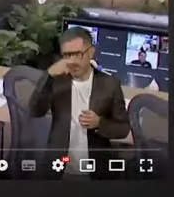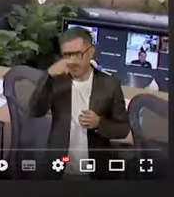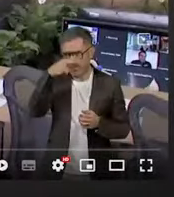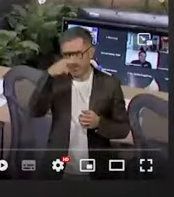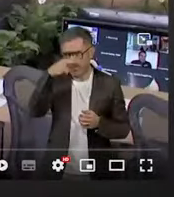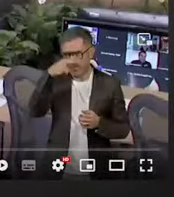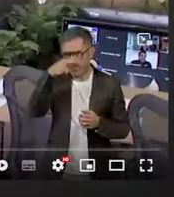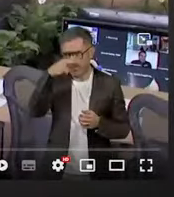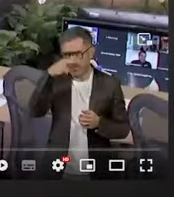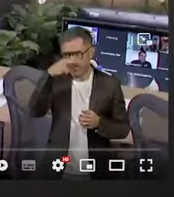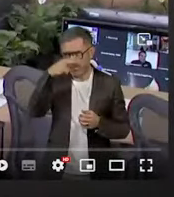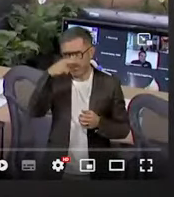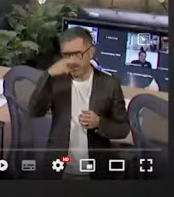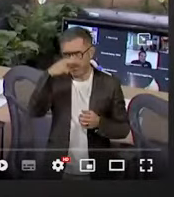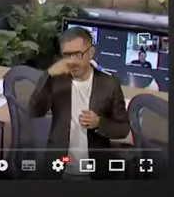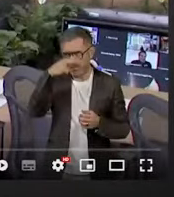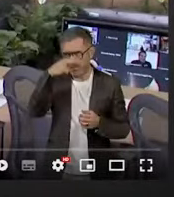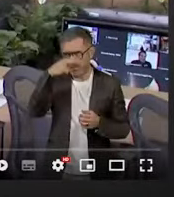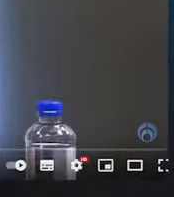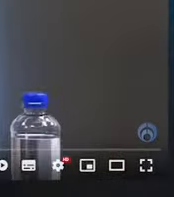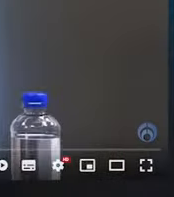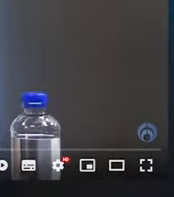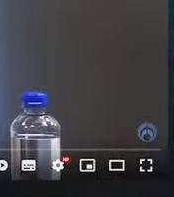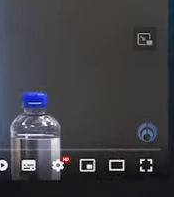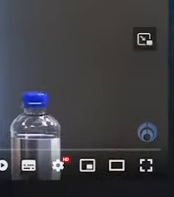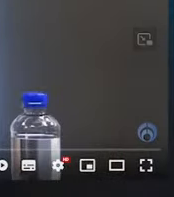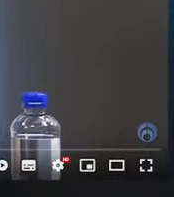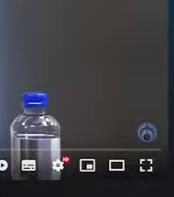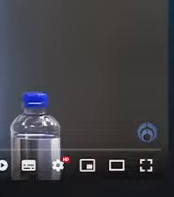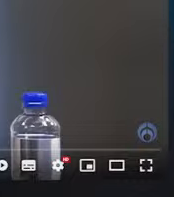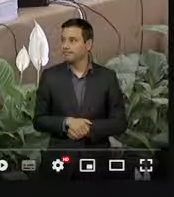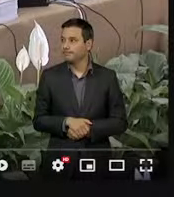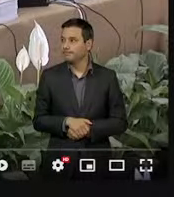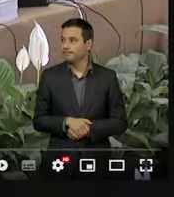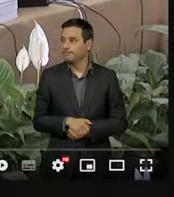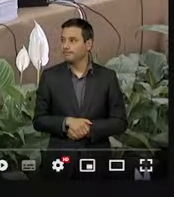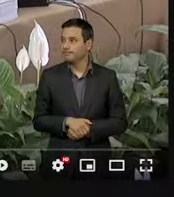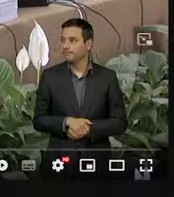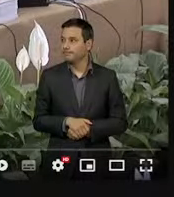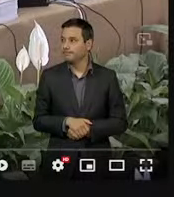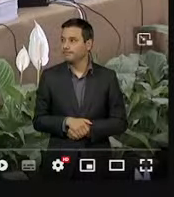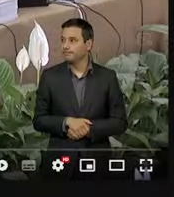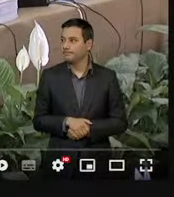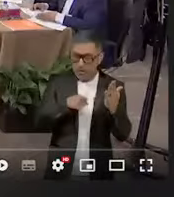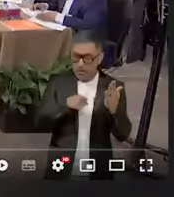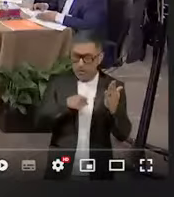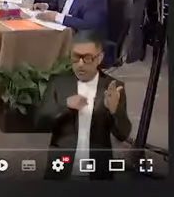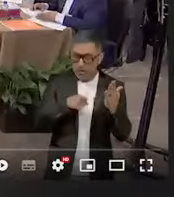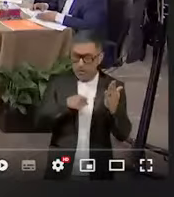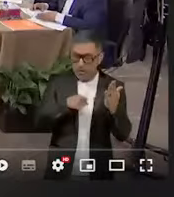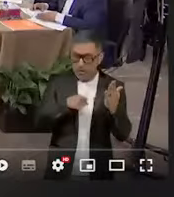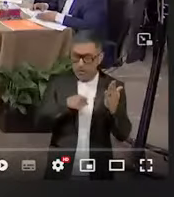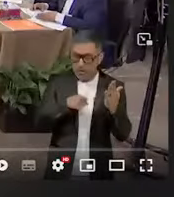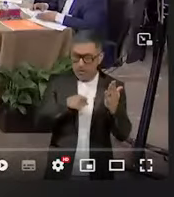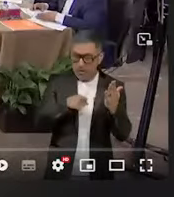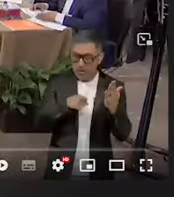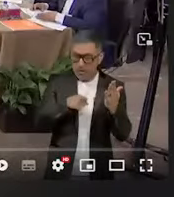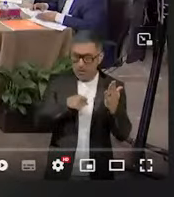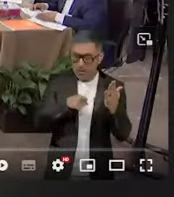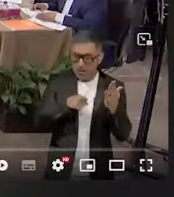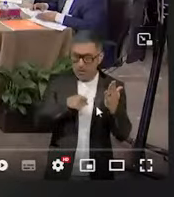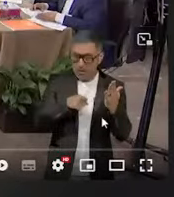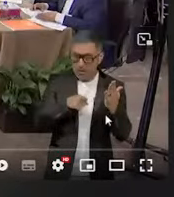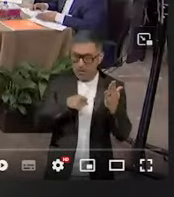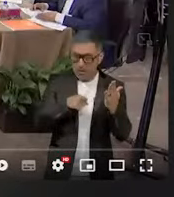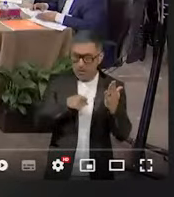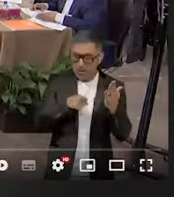empezar con esta participación de... Ay, güey, creo que ya la regué por acá,